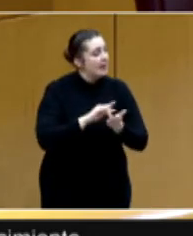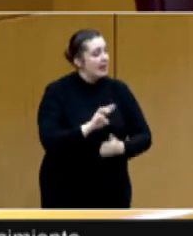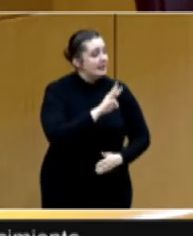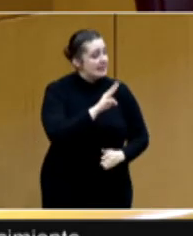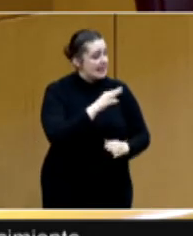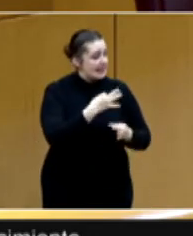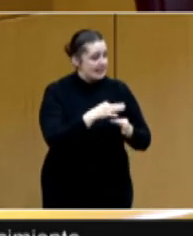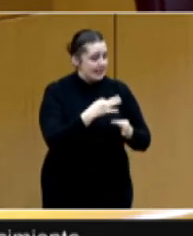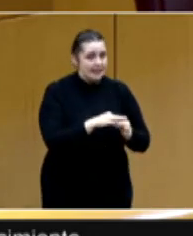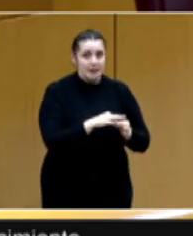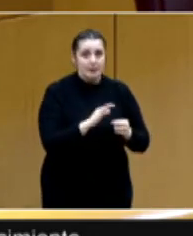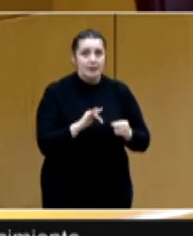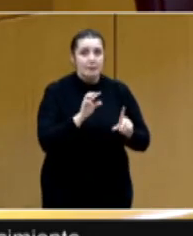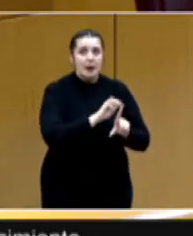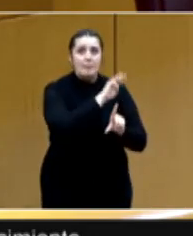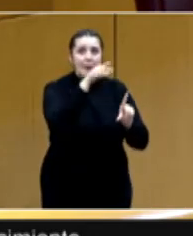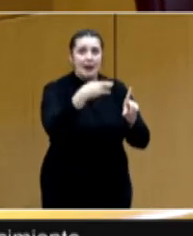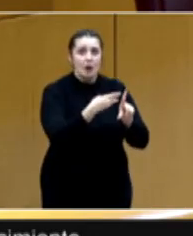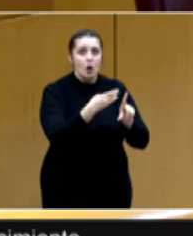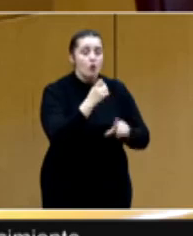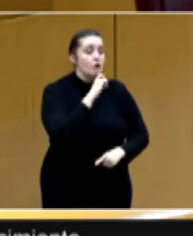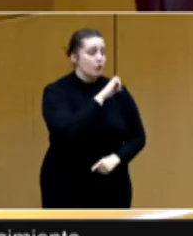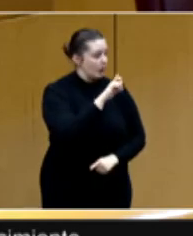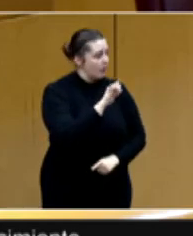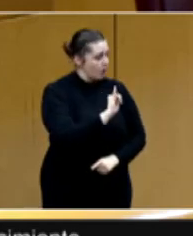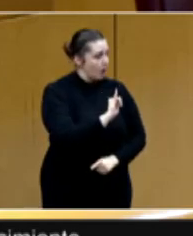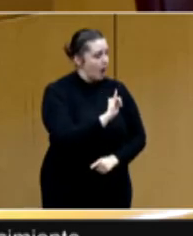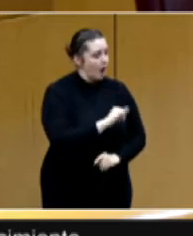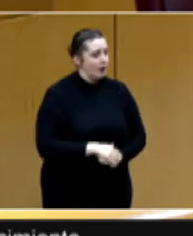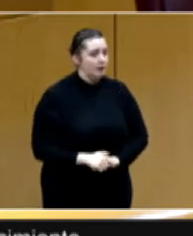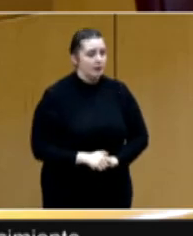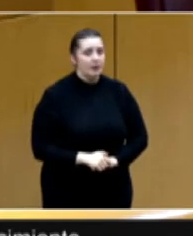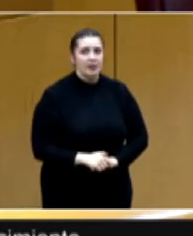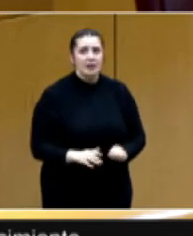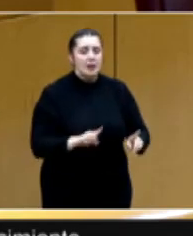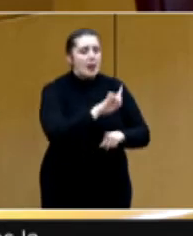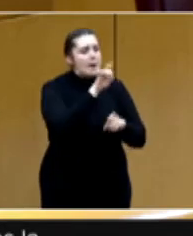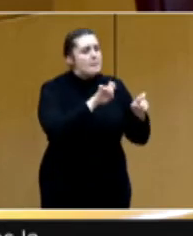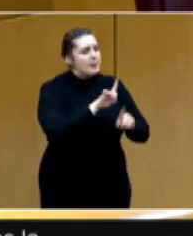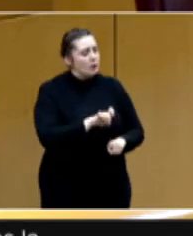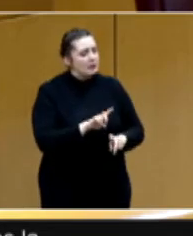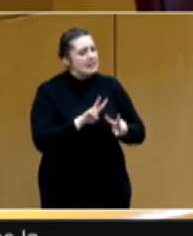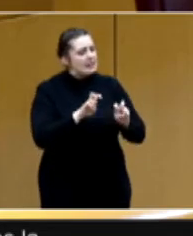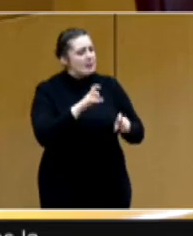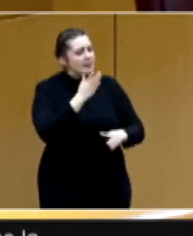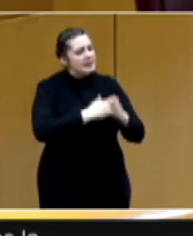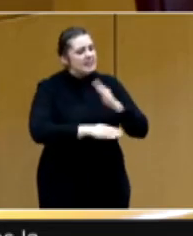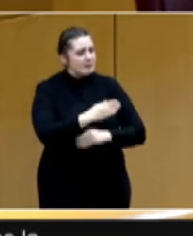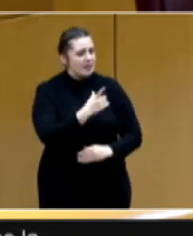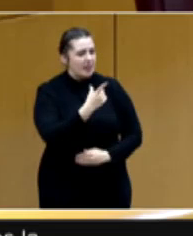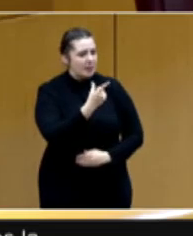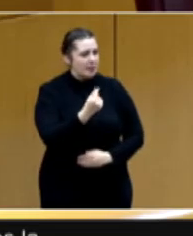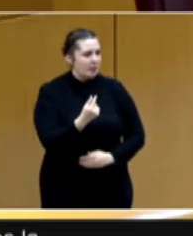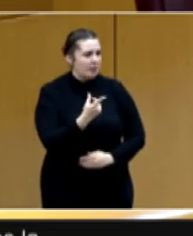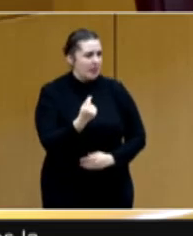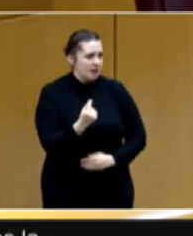y también está en la página web de la fundación que es más de 100 preguntas sobre discapacidad son casi 200 preguntas